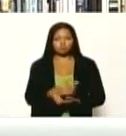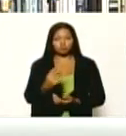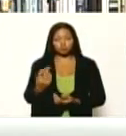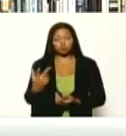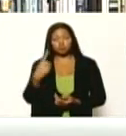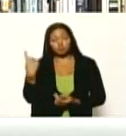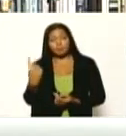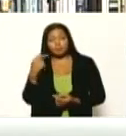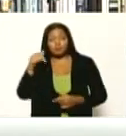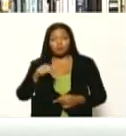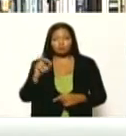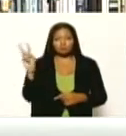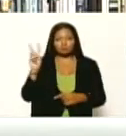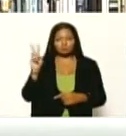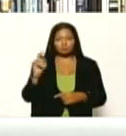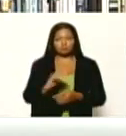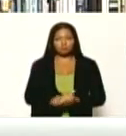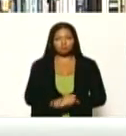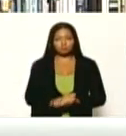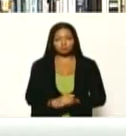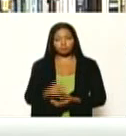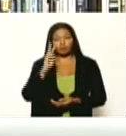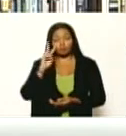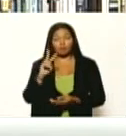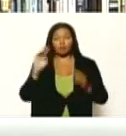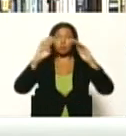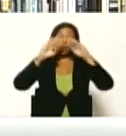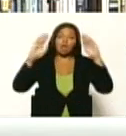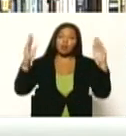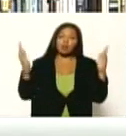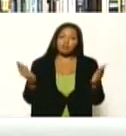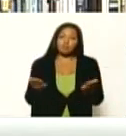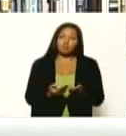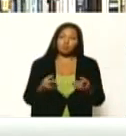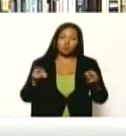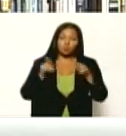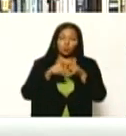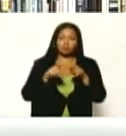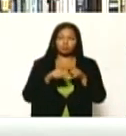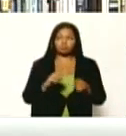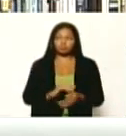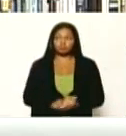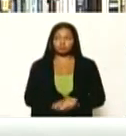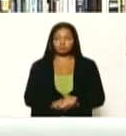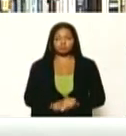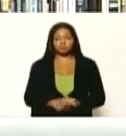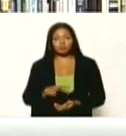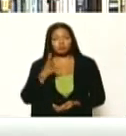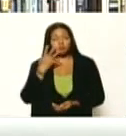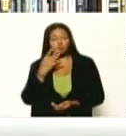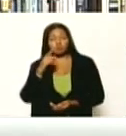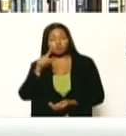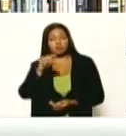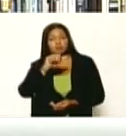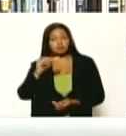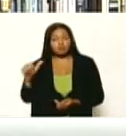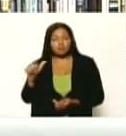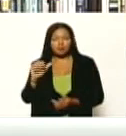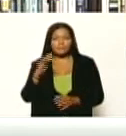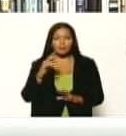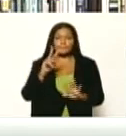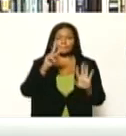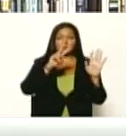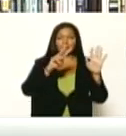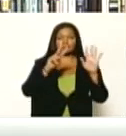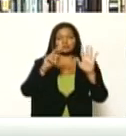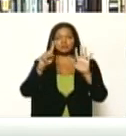Venezuela. Lo veo por la reacción en el mundo. Por ejemplo, hace una semana, el 26